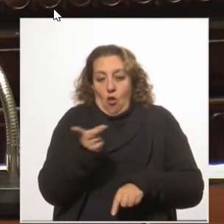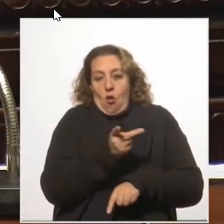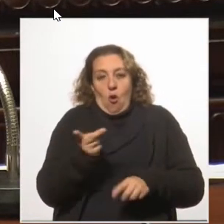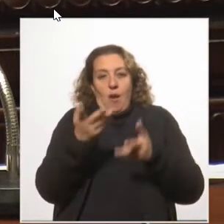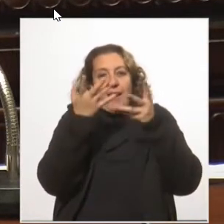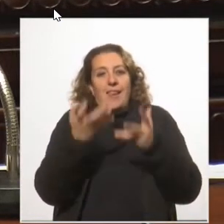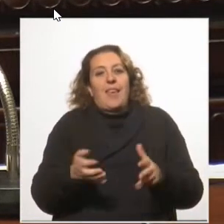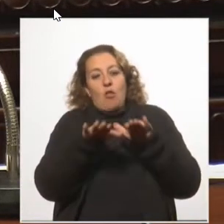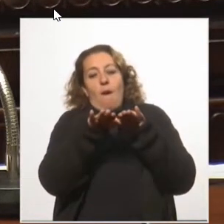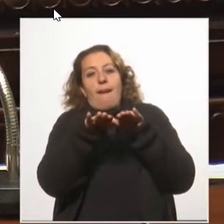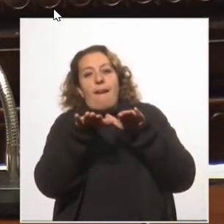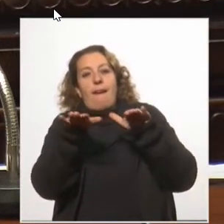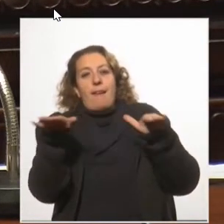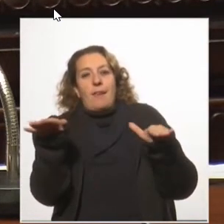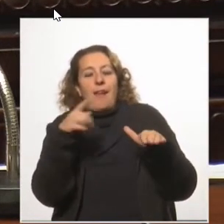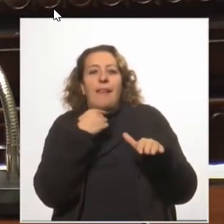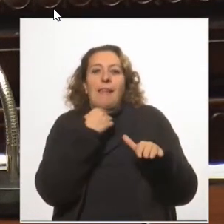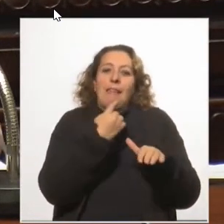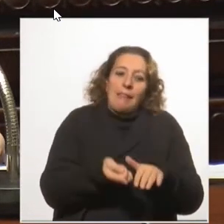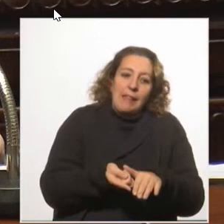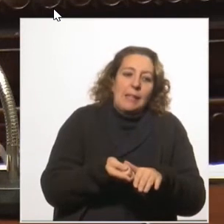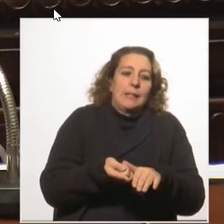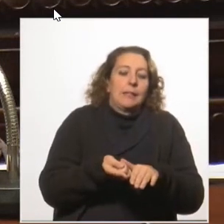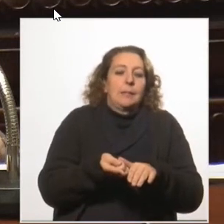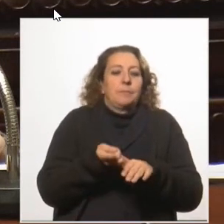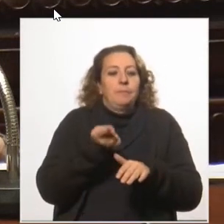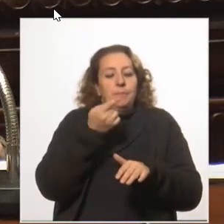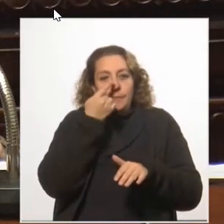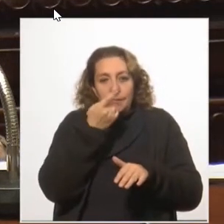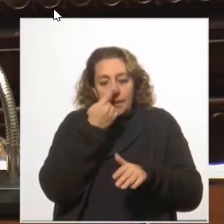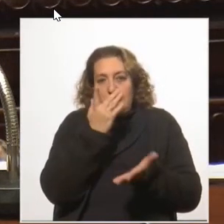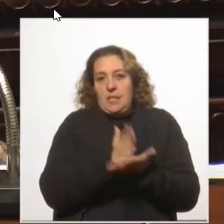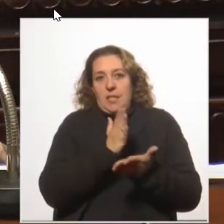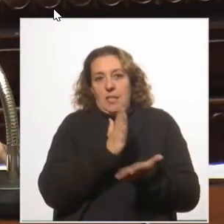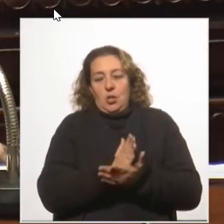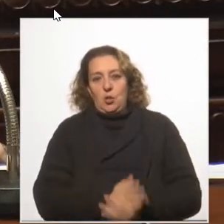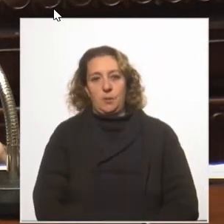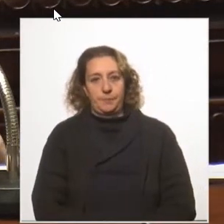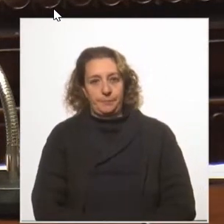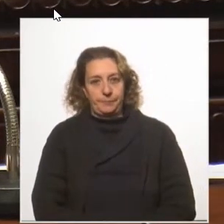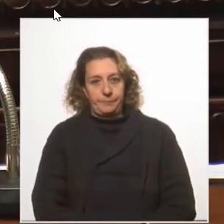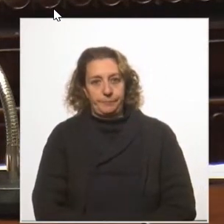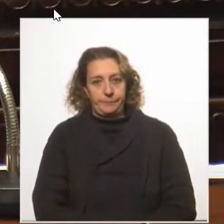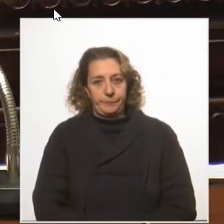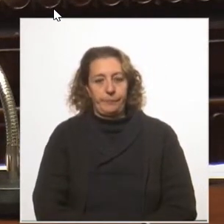propendiendo a equilibrar sus conveniencias y derechos. Las